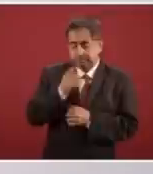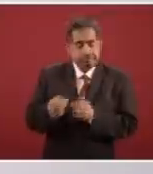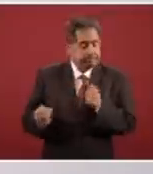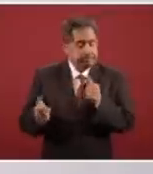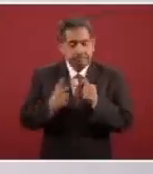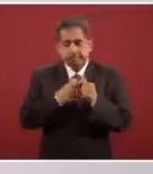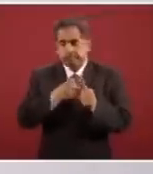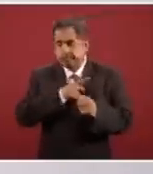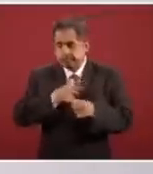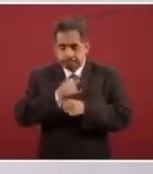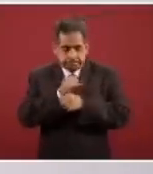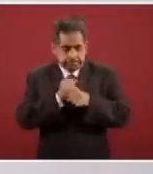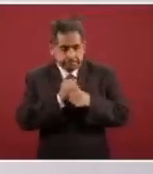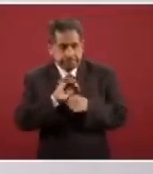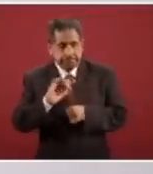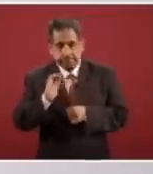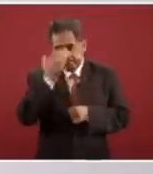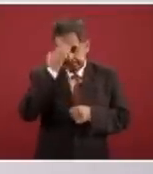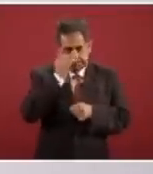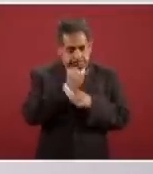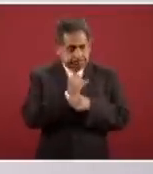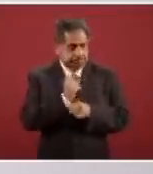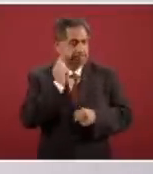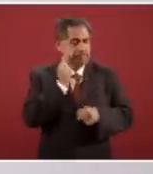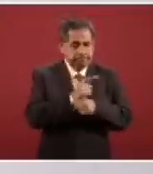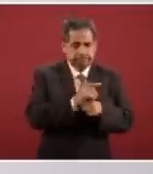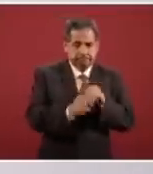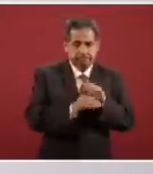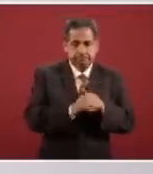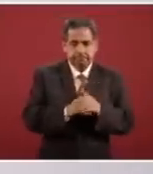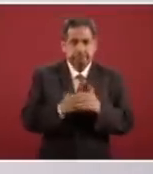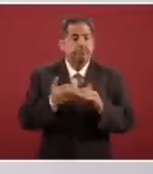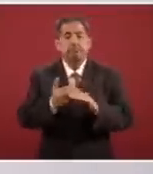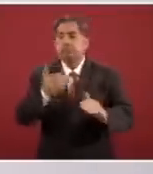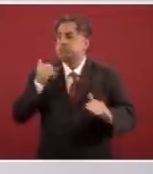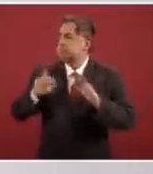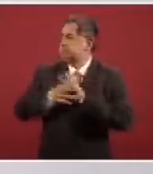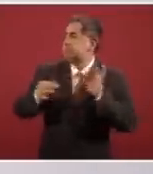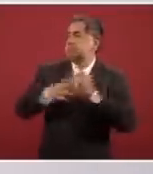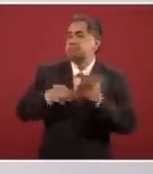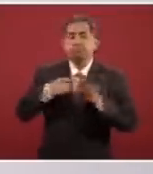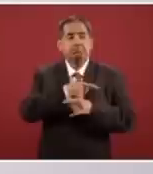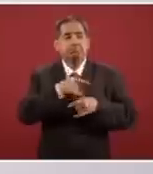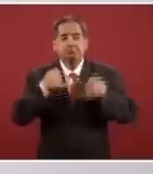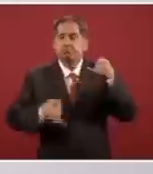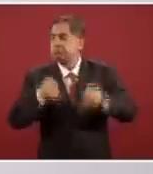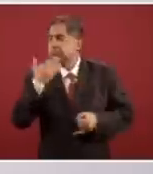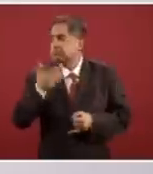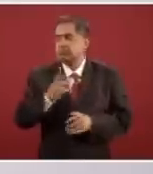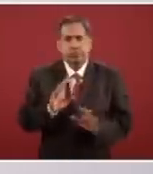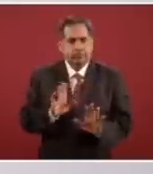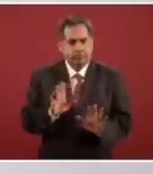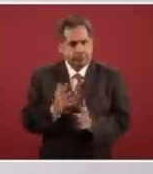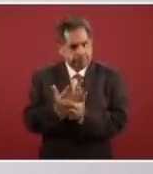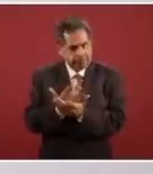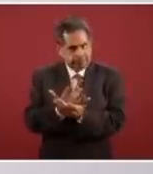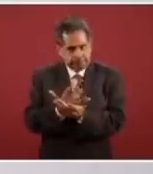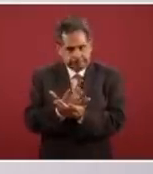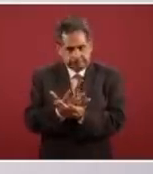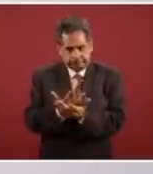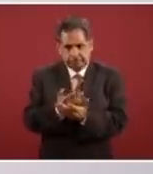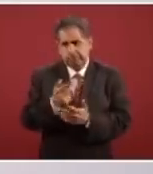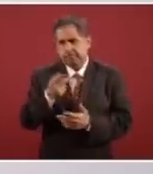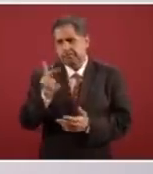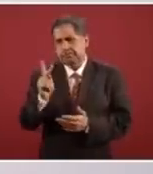conocerse la investigación al final, no adelantar juicios. Hay que esperar, pero ni